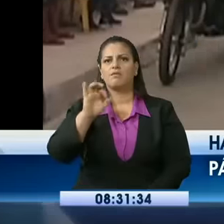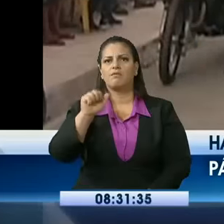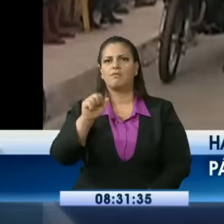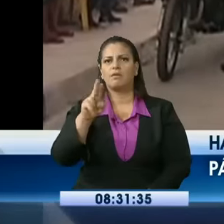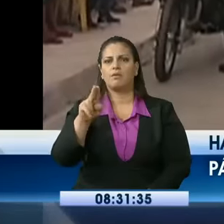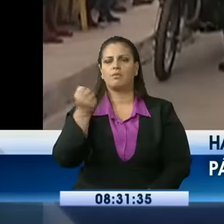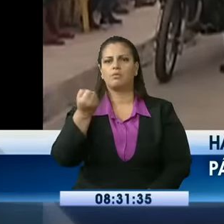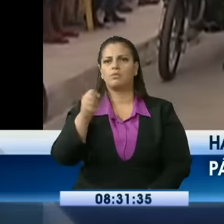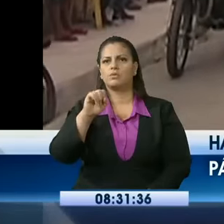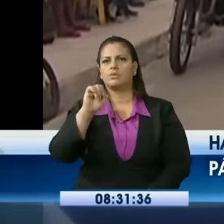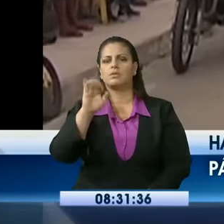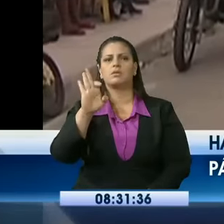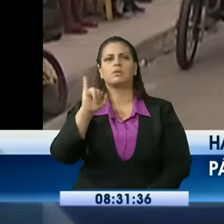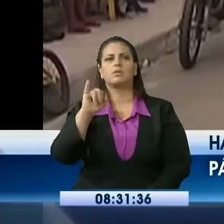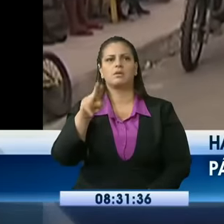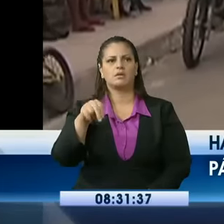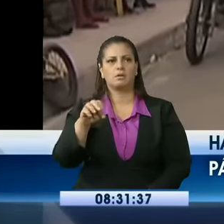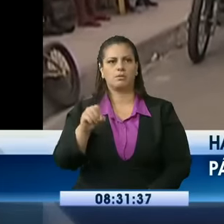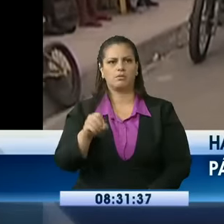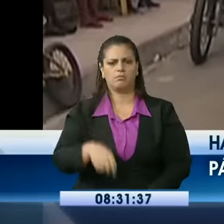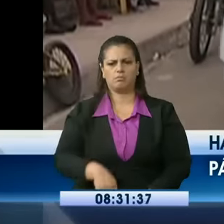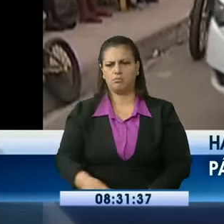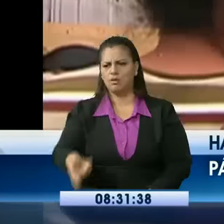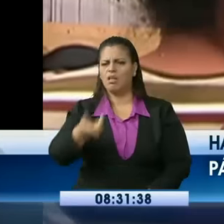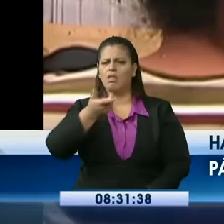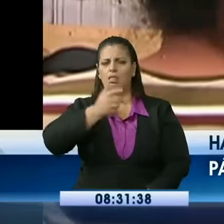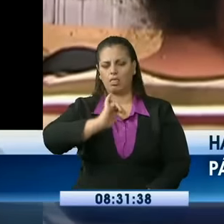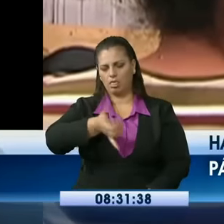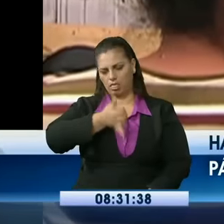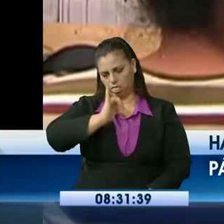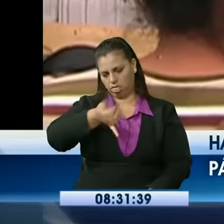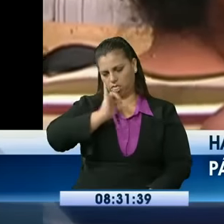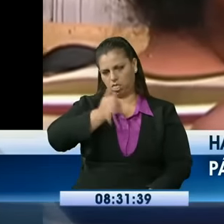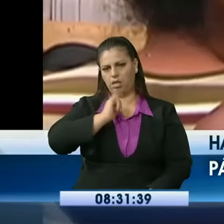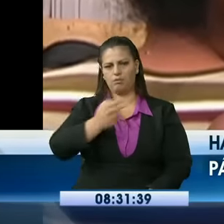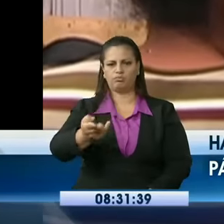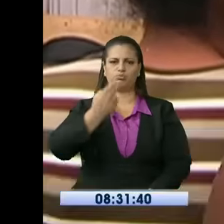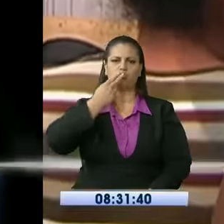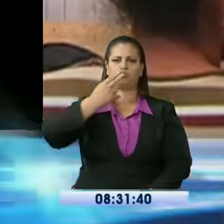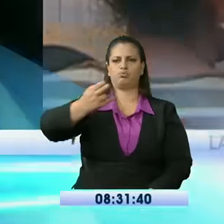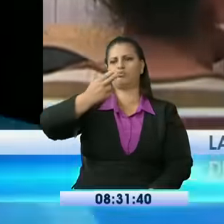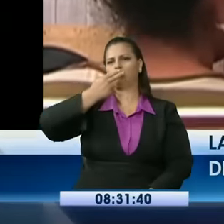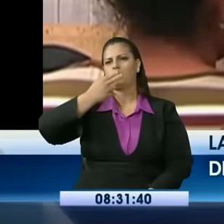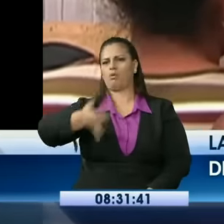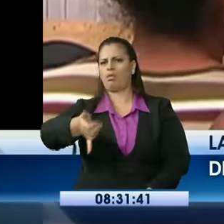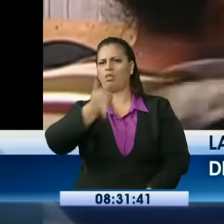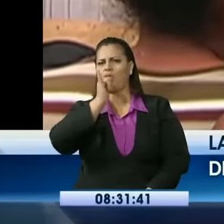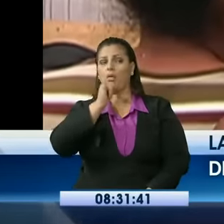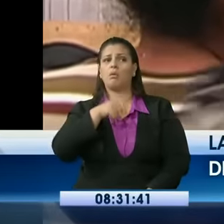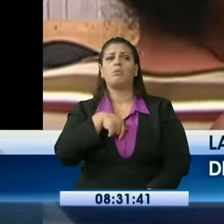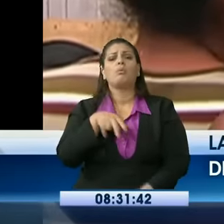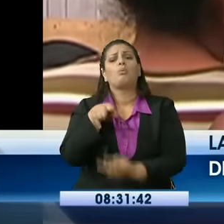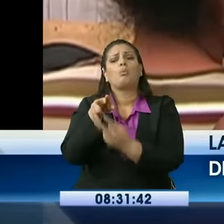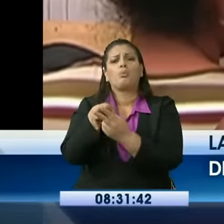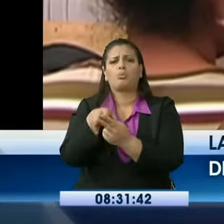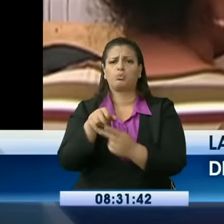Yo más lo veía este alcoholizado, tomado, borracho. Tomaba ¿cómo es? Puro, ese guanchaca que le dicen.